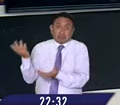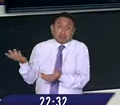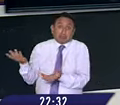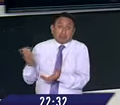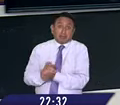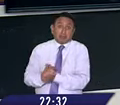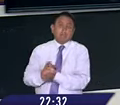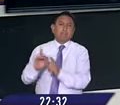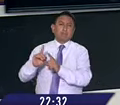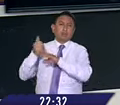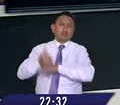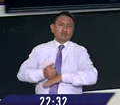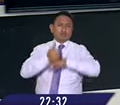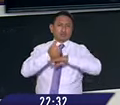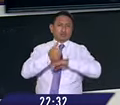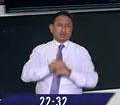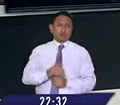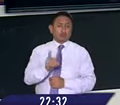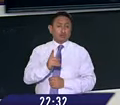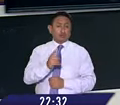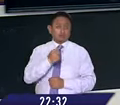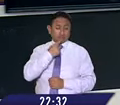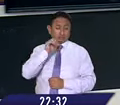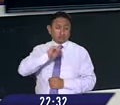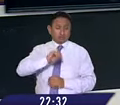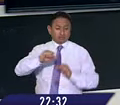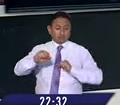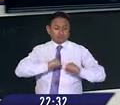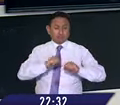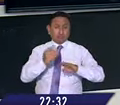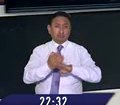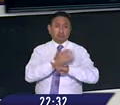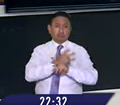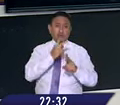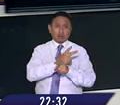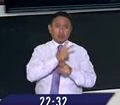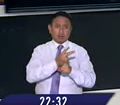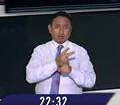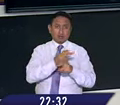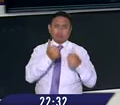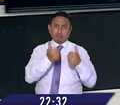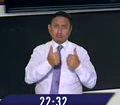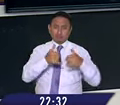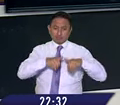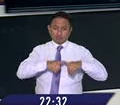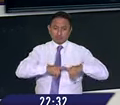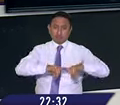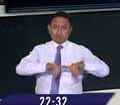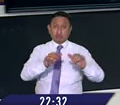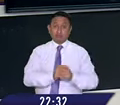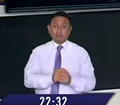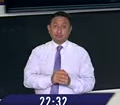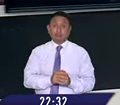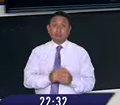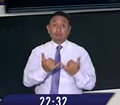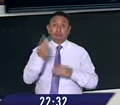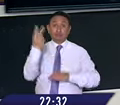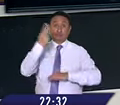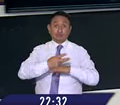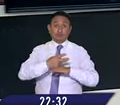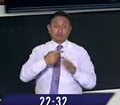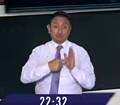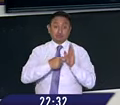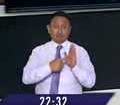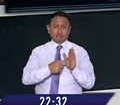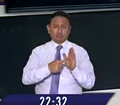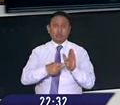la autoridad cantonal manifiesta que el trabajo preventivo se desarrolla con firmeza. En esta segunda entrega